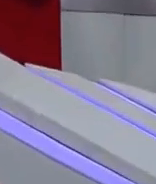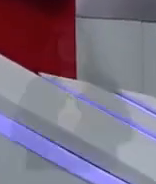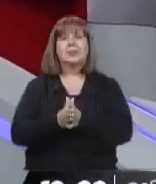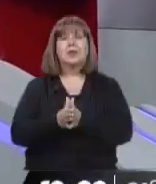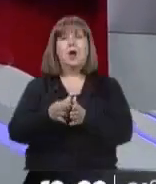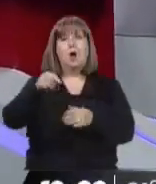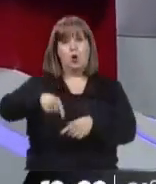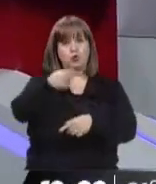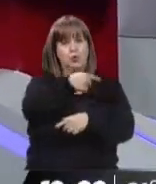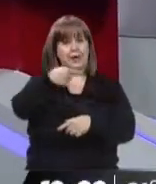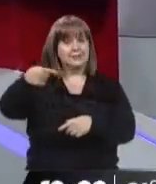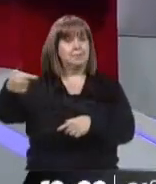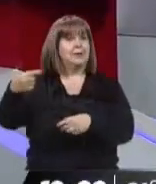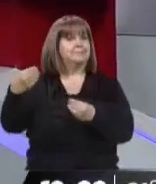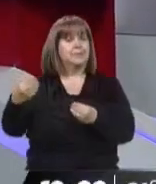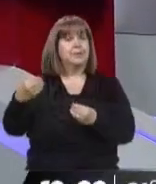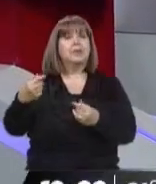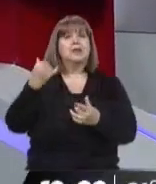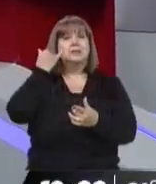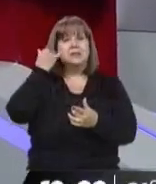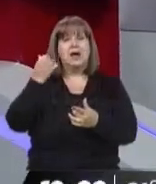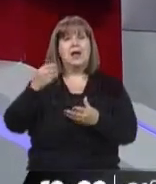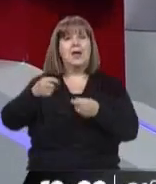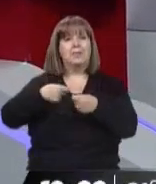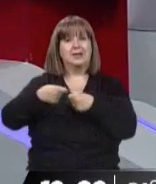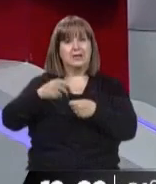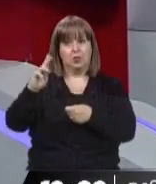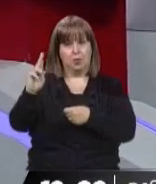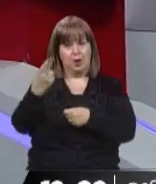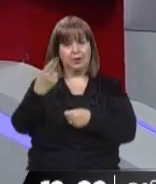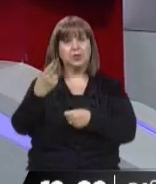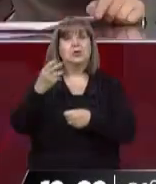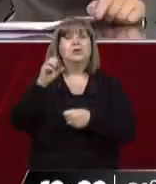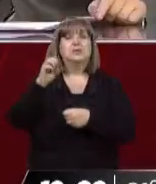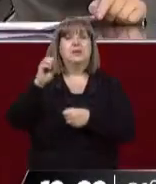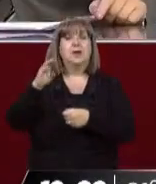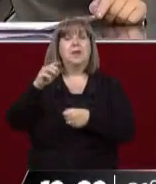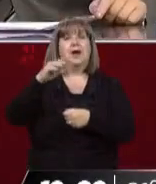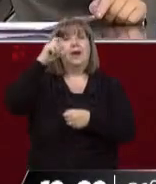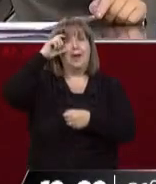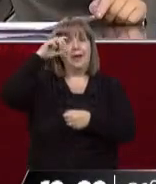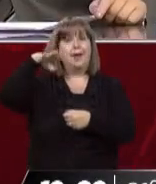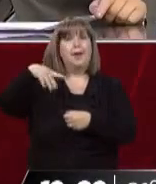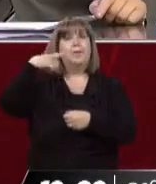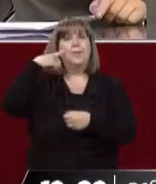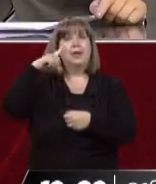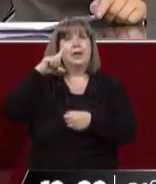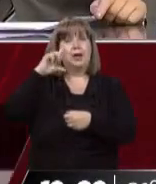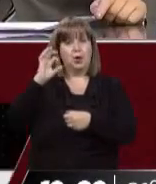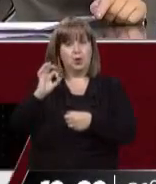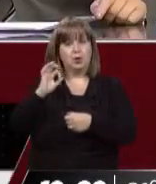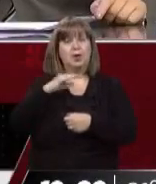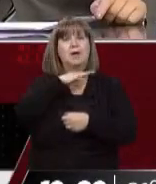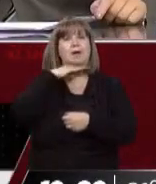Se cumple una semana del asesinato del empresario Emilio Jiménez y hay novedades en la causa, Sofía. Sí, exactamente, porque se va a llevar adelante